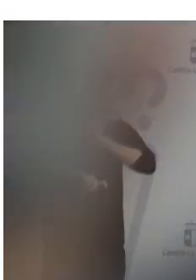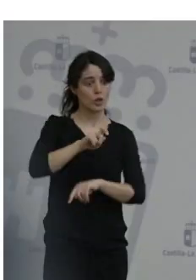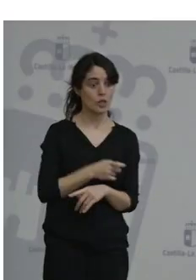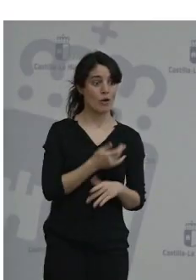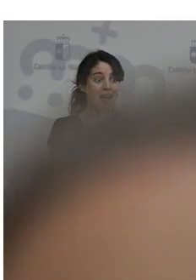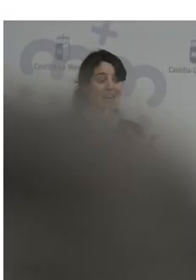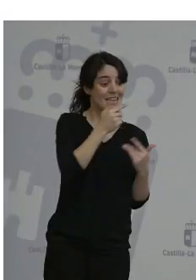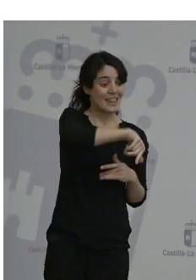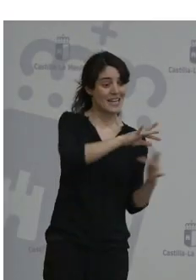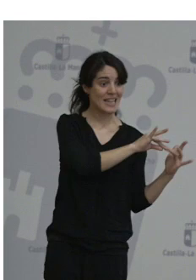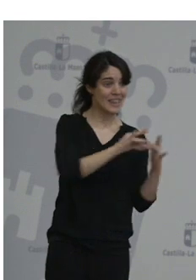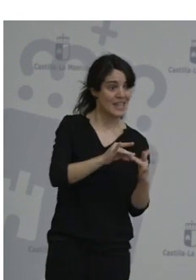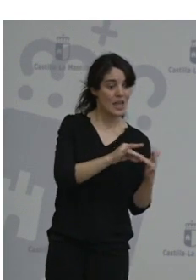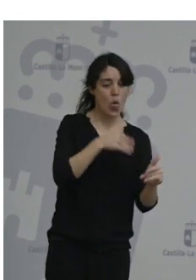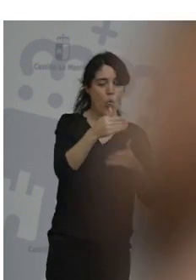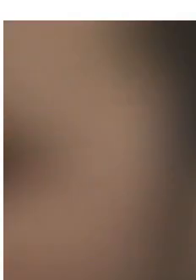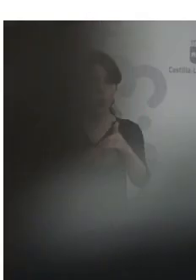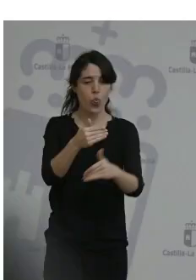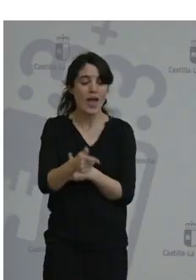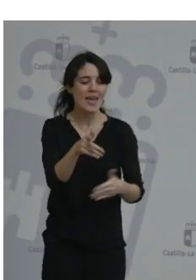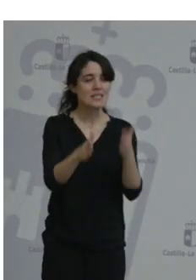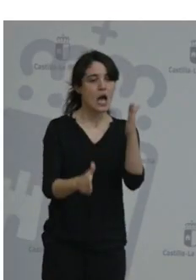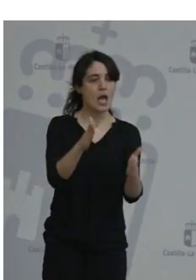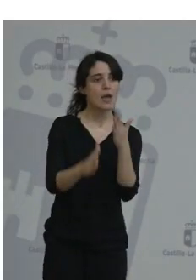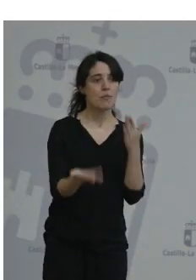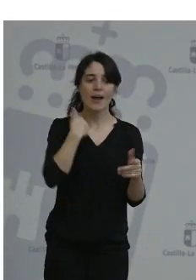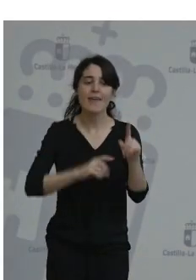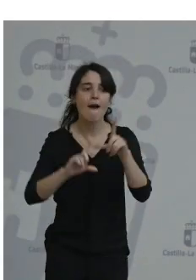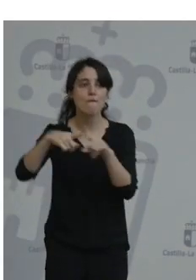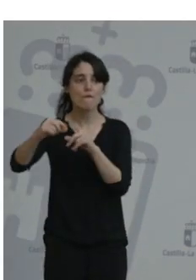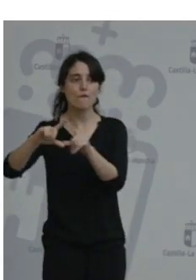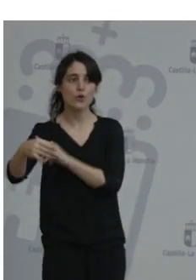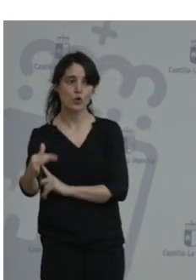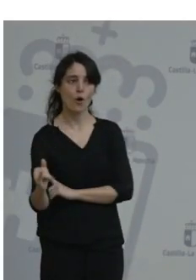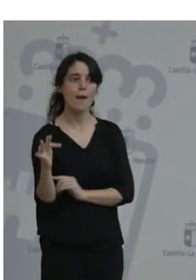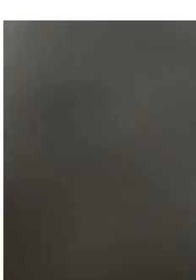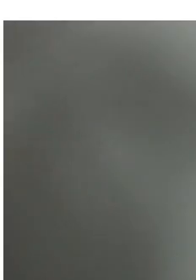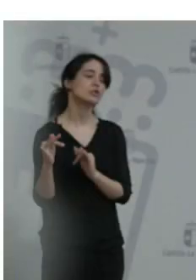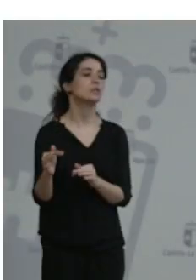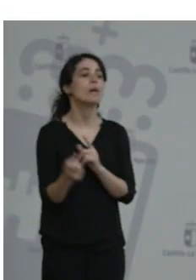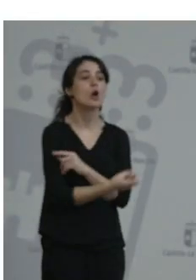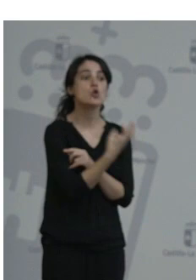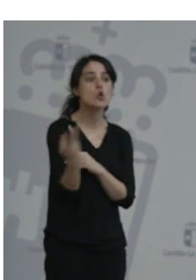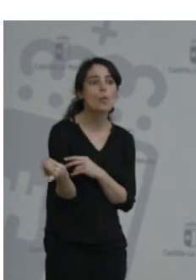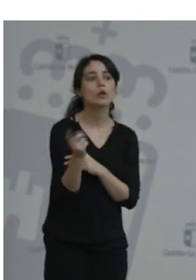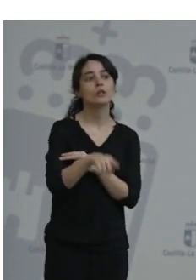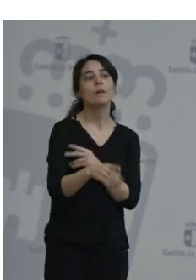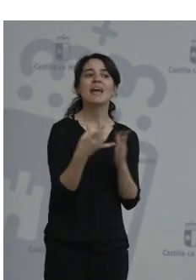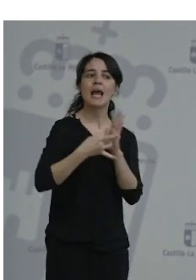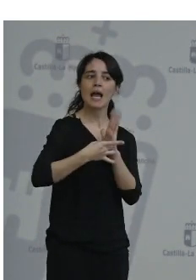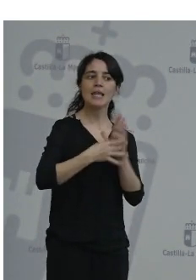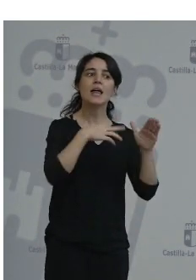se ha ido despejando. Esa década prodigiosa ha dado sus frutos. El número y calidad de tantos recursos que tenemos hoy,